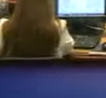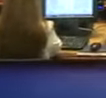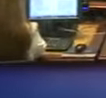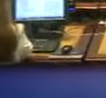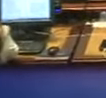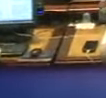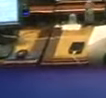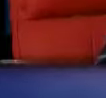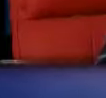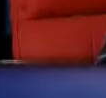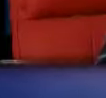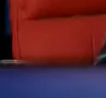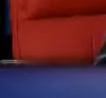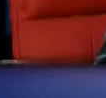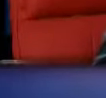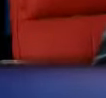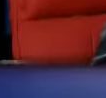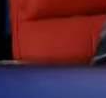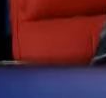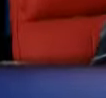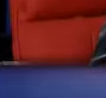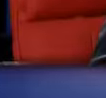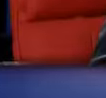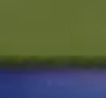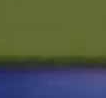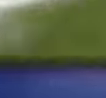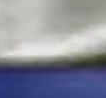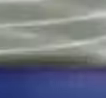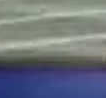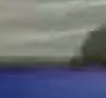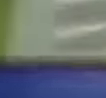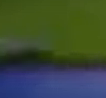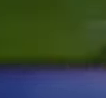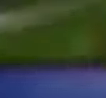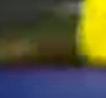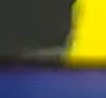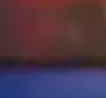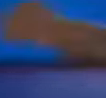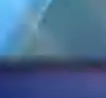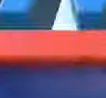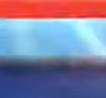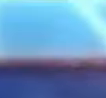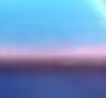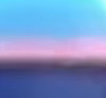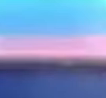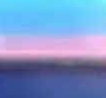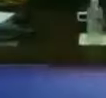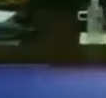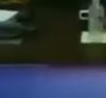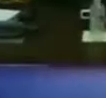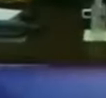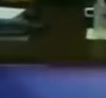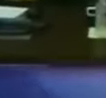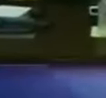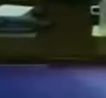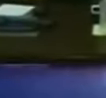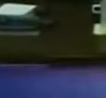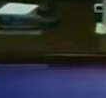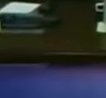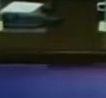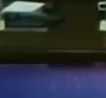Asamblea rechazó los comentarios racistas del periodista peruano en contra del seleccionado Felipe Caicedo. En lo